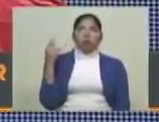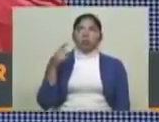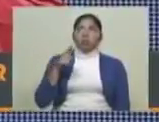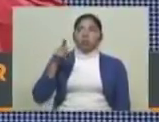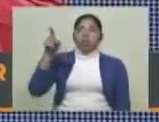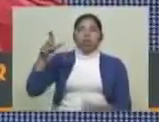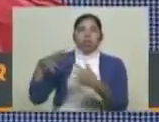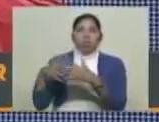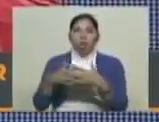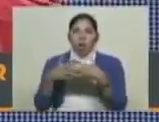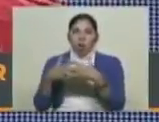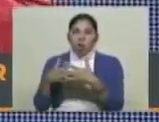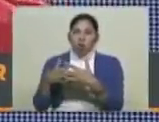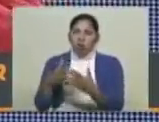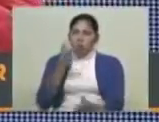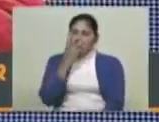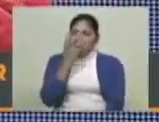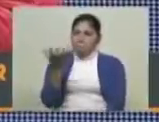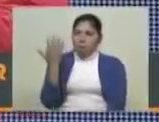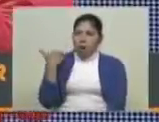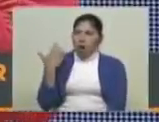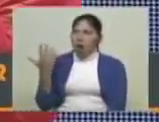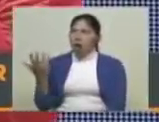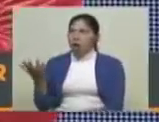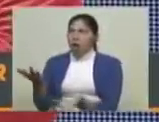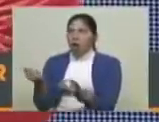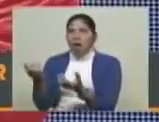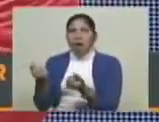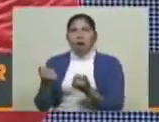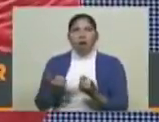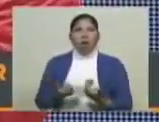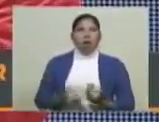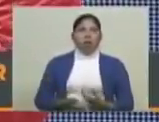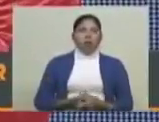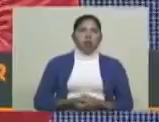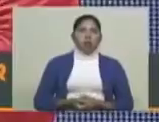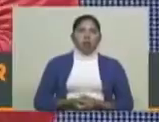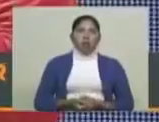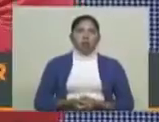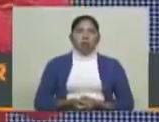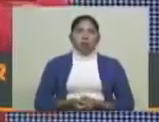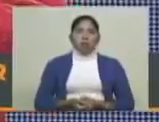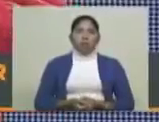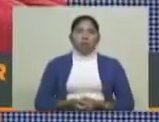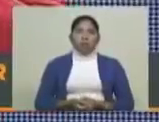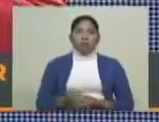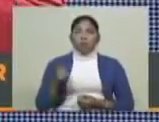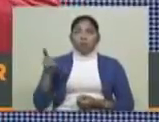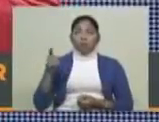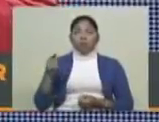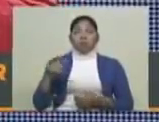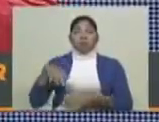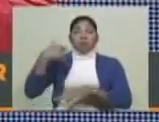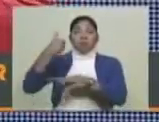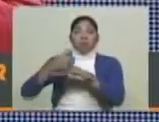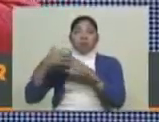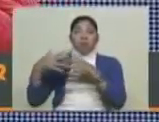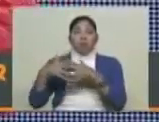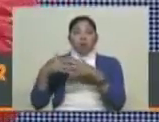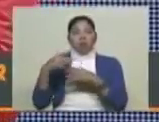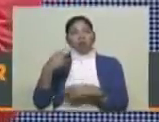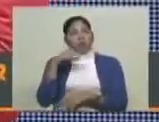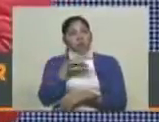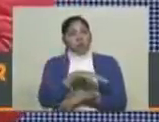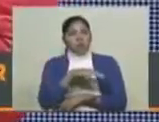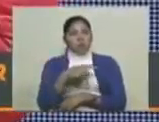arrastran. Y aquí vienen y declaran desde allá, mejor dicho, declaran desde allá que Venezuela es una dictadura, y